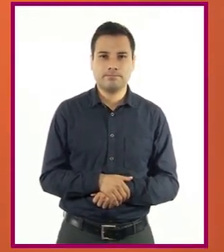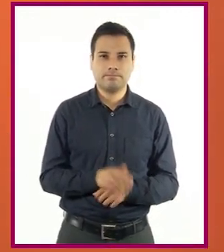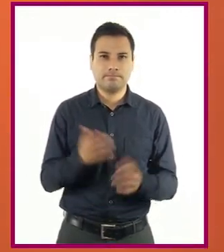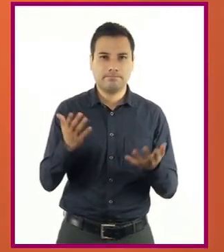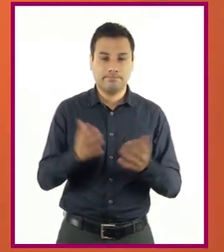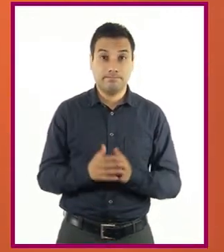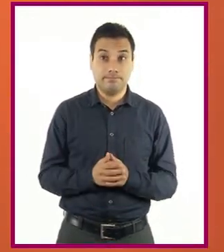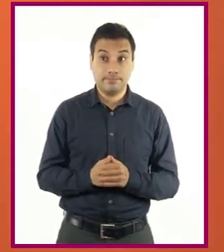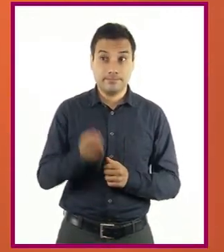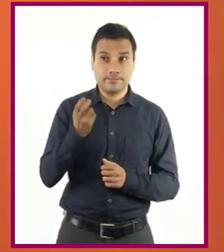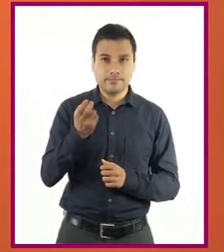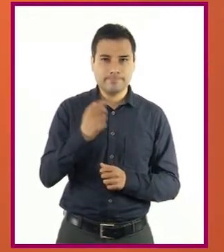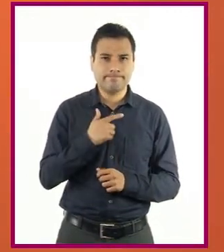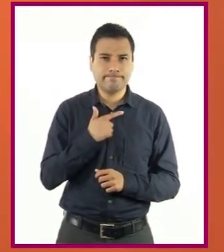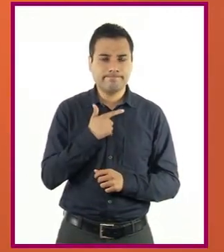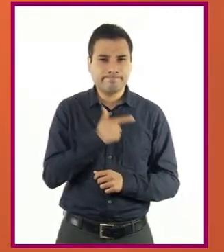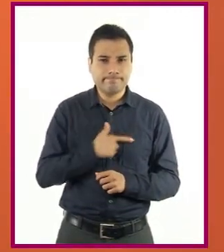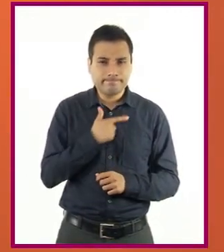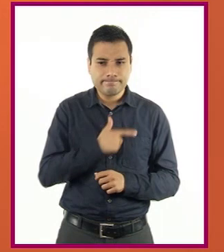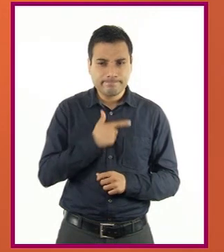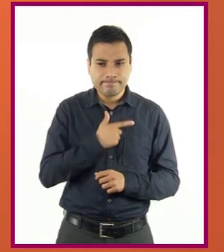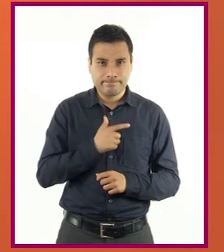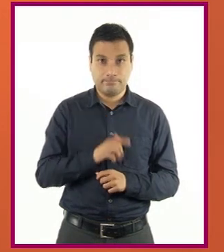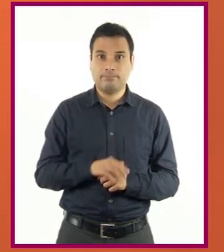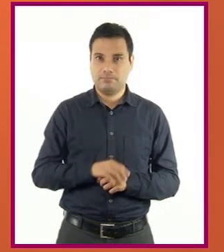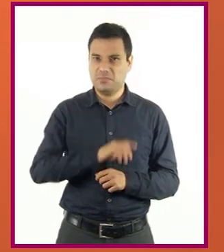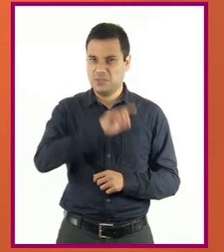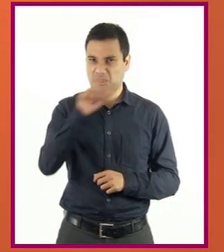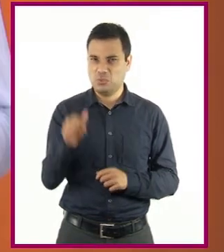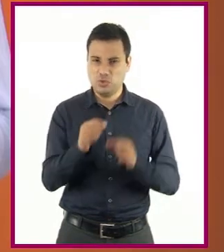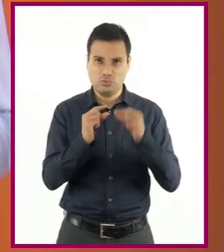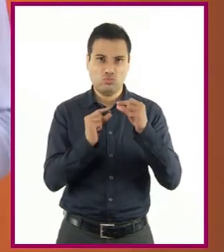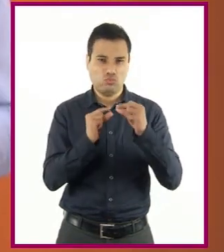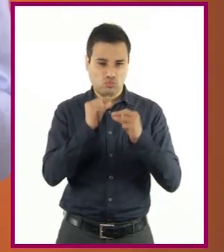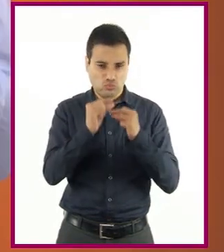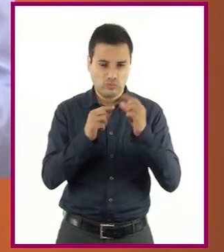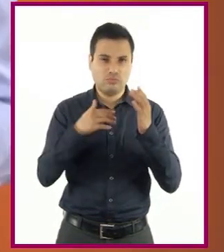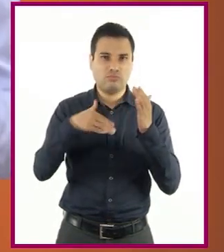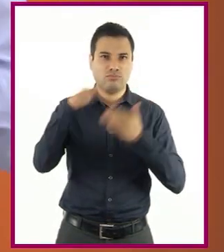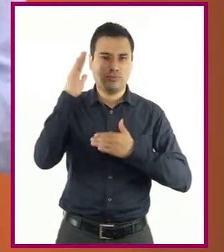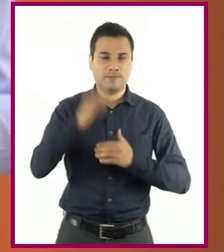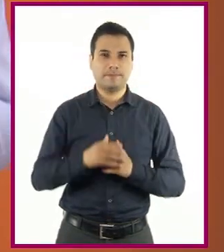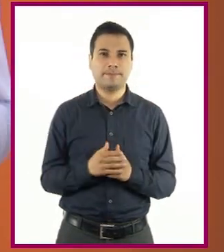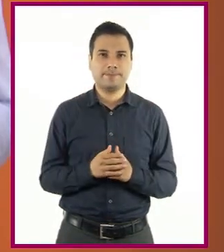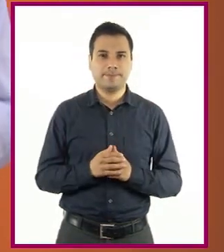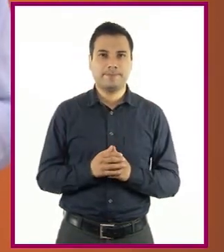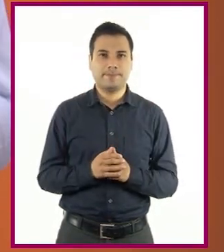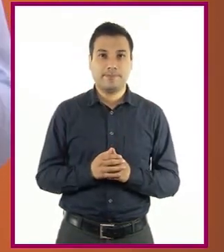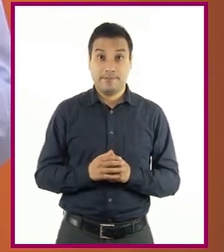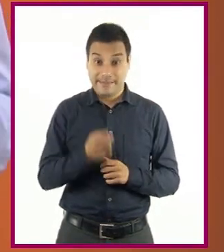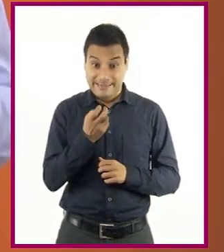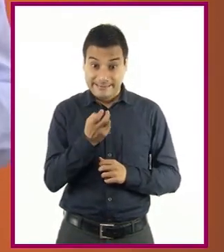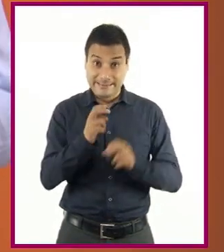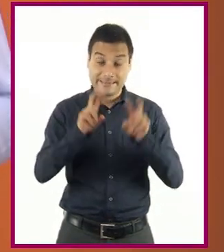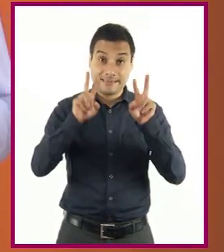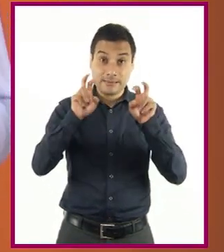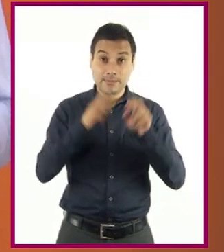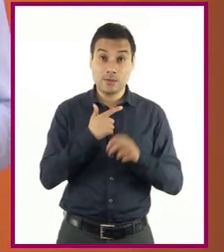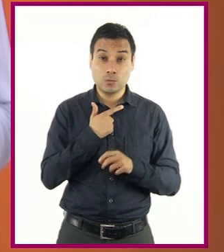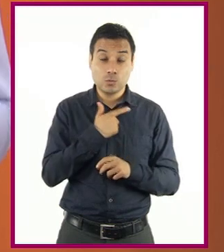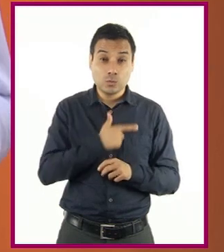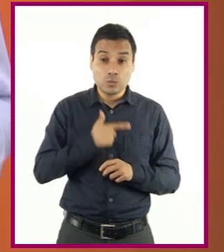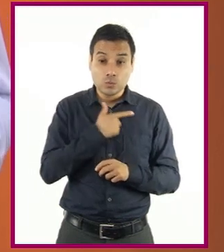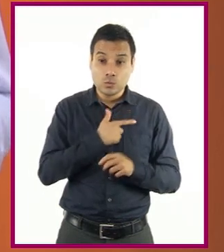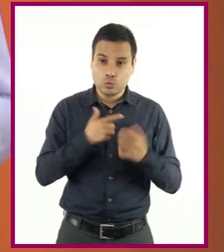este interés lo llevó a destacar en esas áreas académicas. Inclinarse por estas áreas fue una decisión